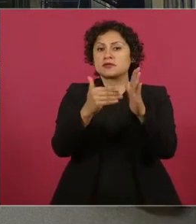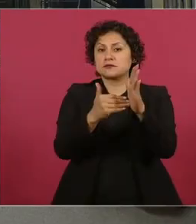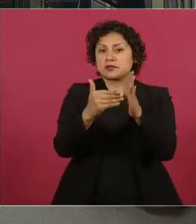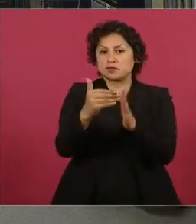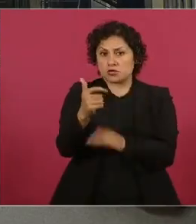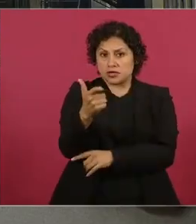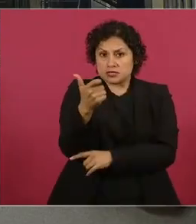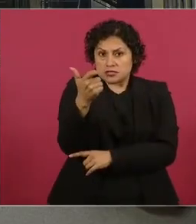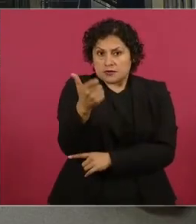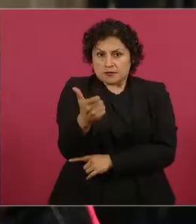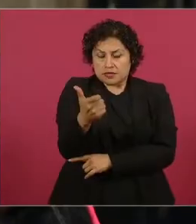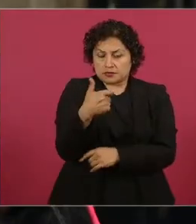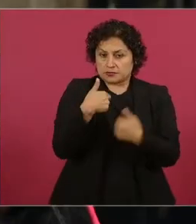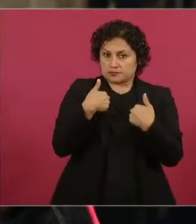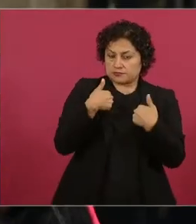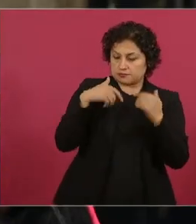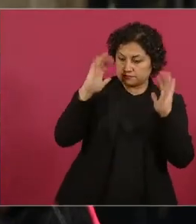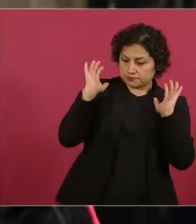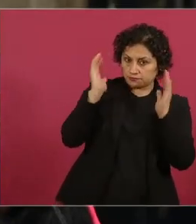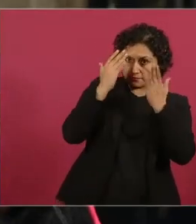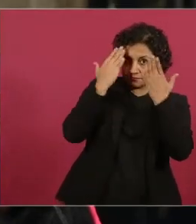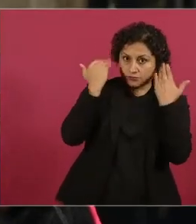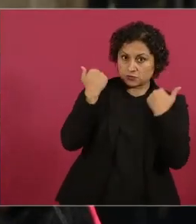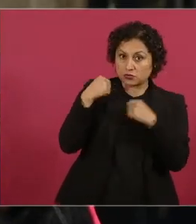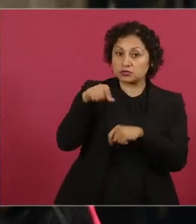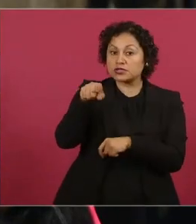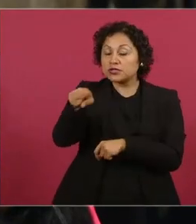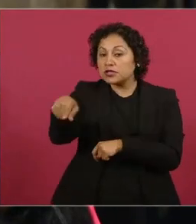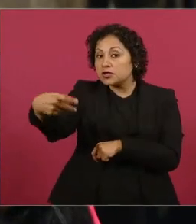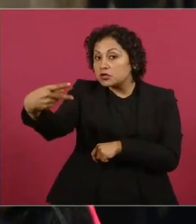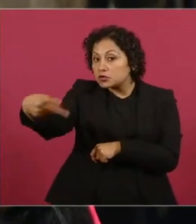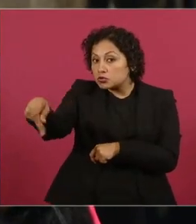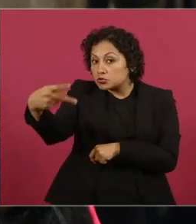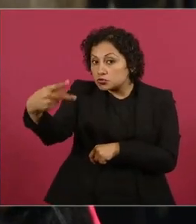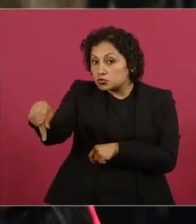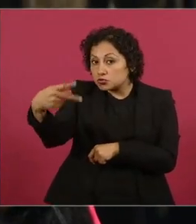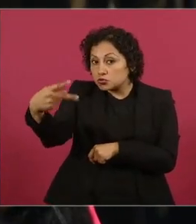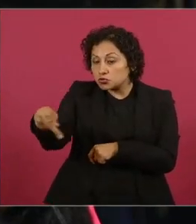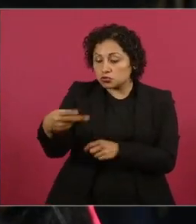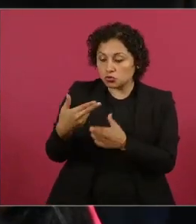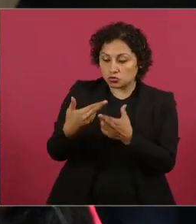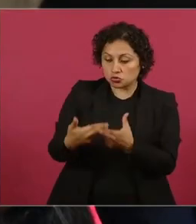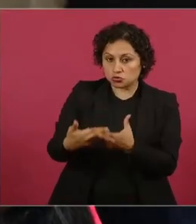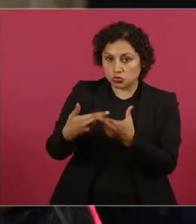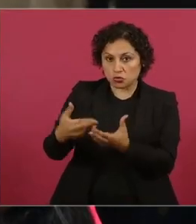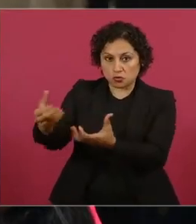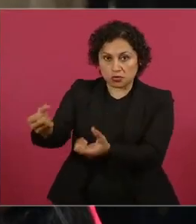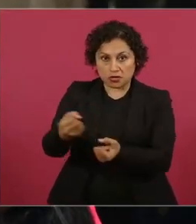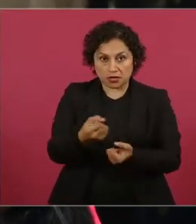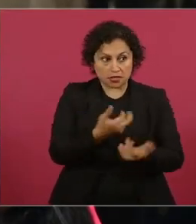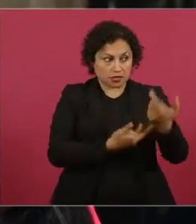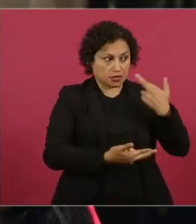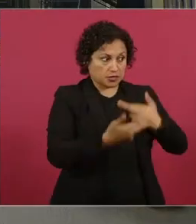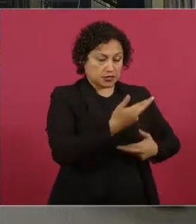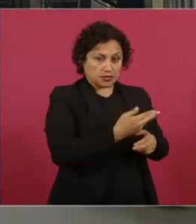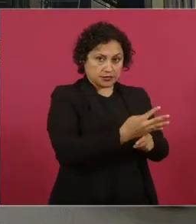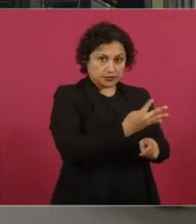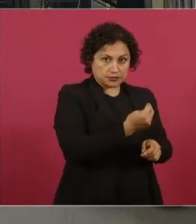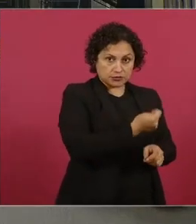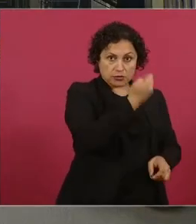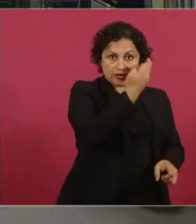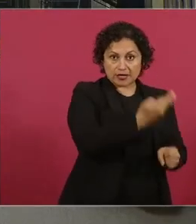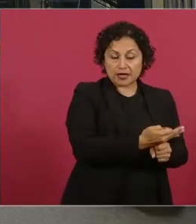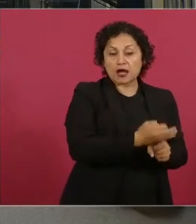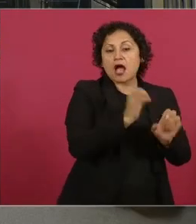lo regresen o lo están metiendo a sus fideicomisos para luego. Esa sería mi primera pregunta. Sí,